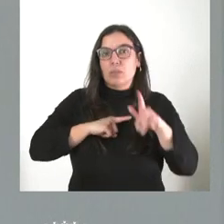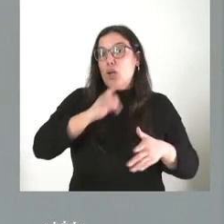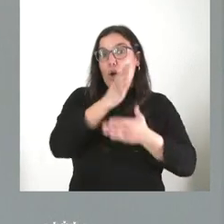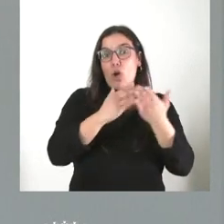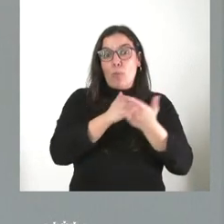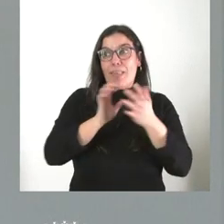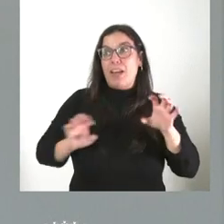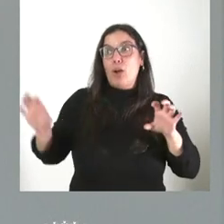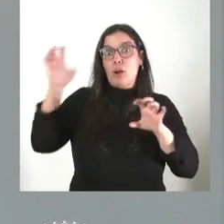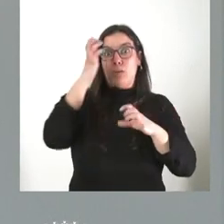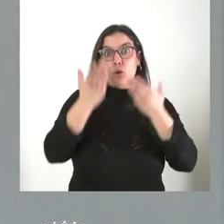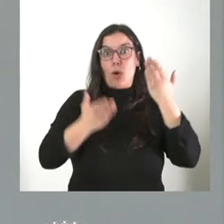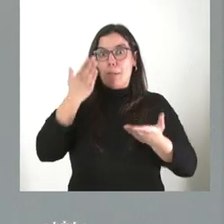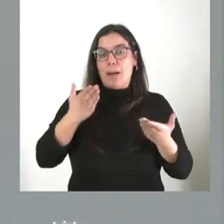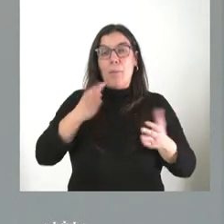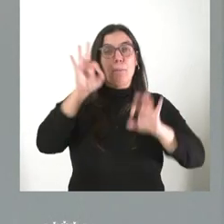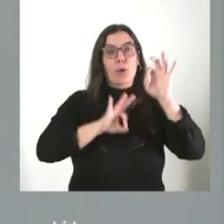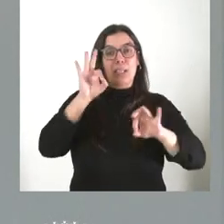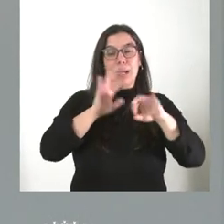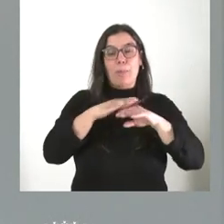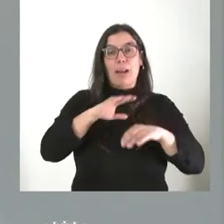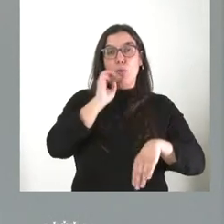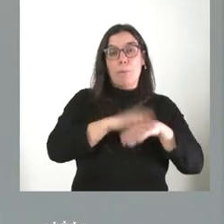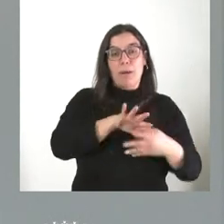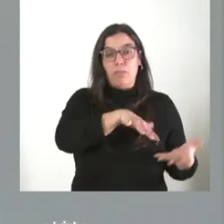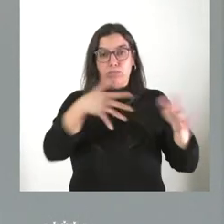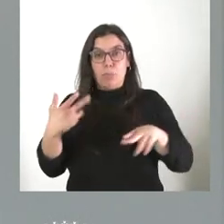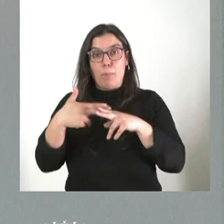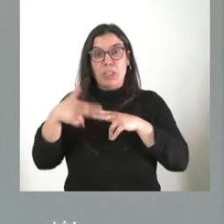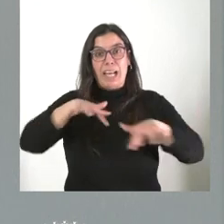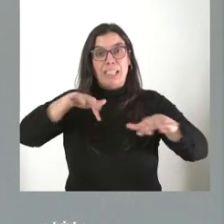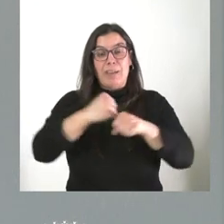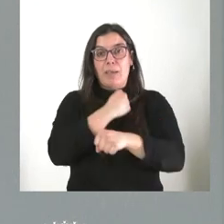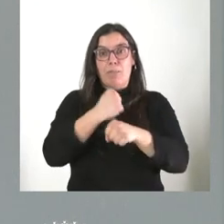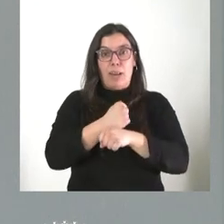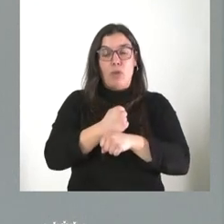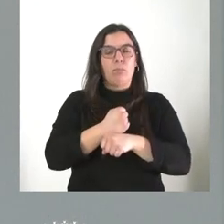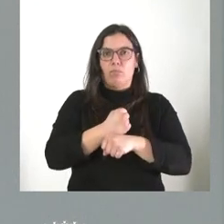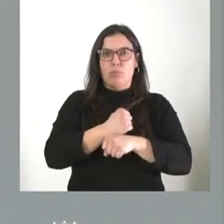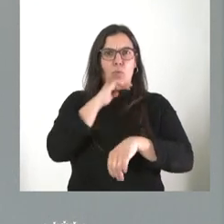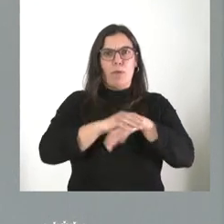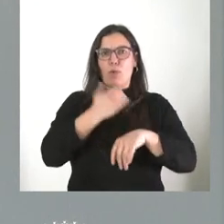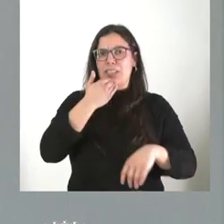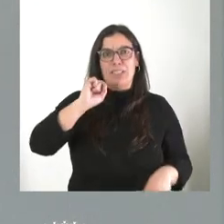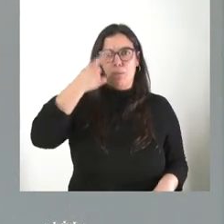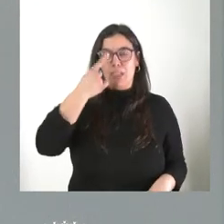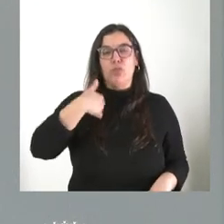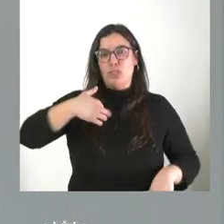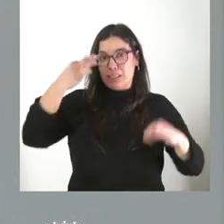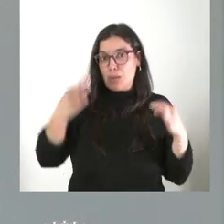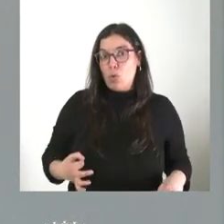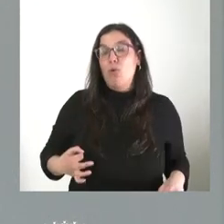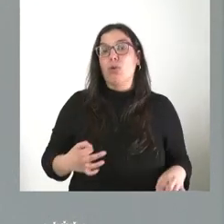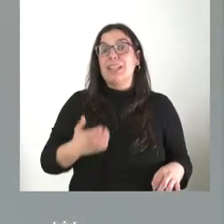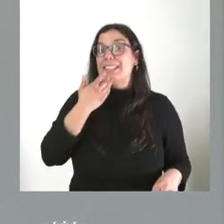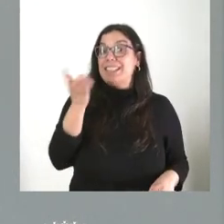que mejores porcentajes de ejecución tenemos en la gestión de las políticas activas de empleo entre el contexto nacional Estoy seguro que si no